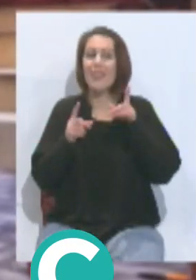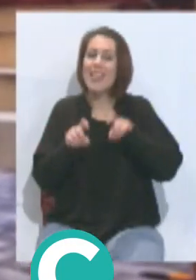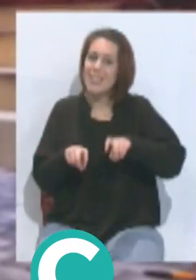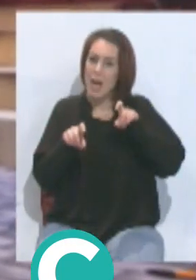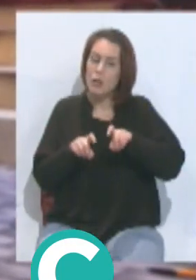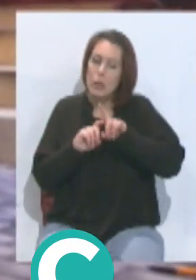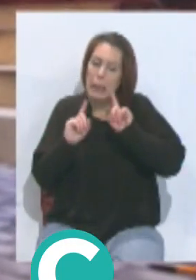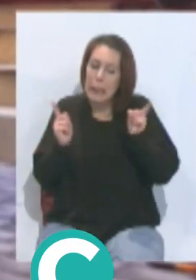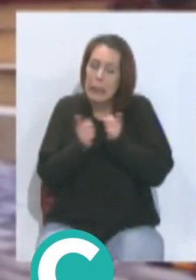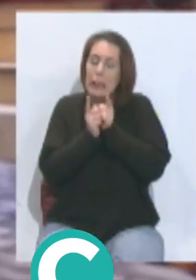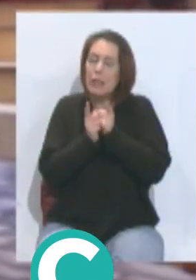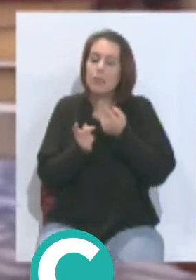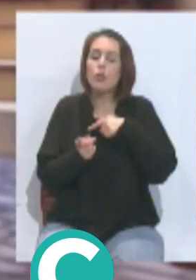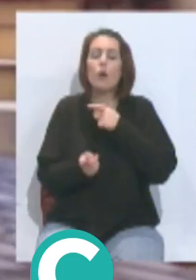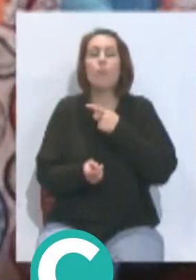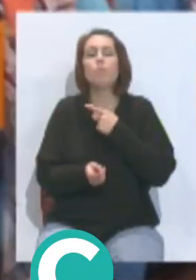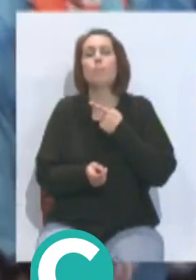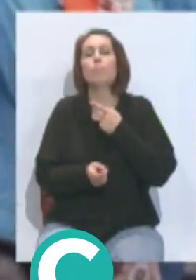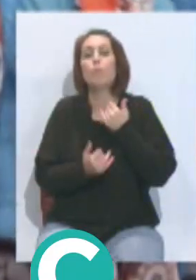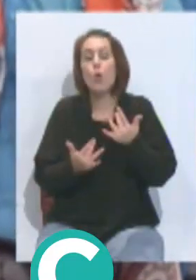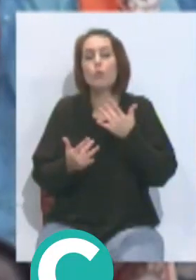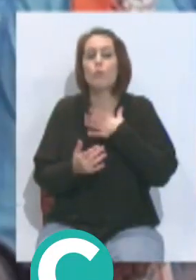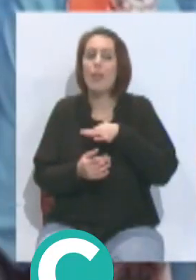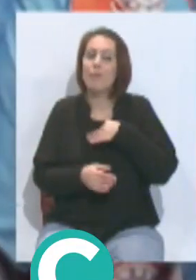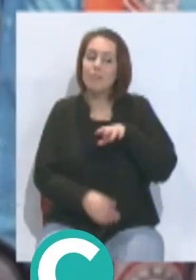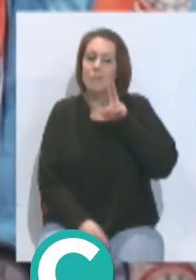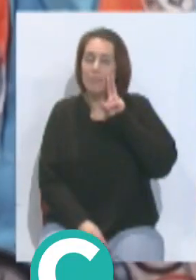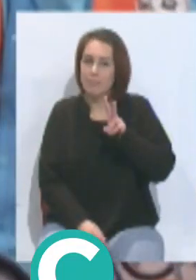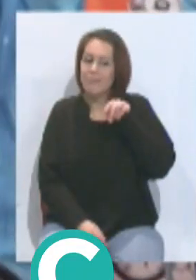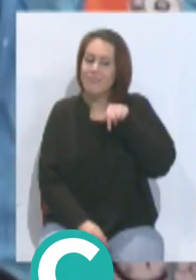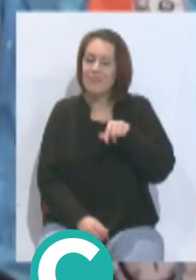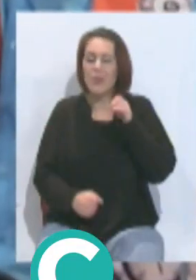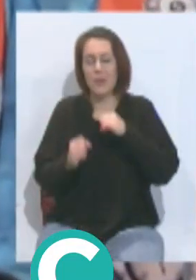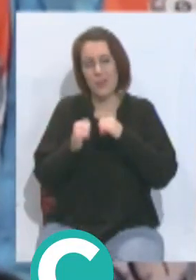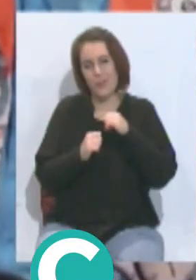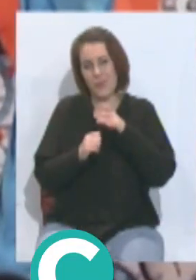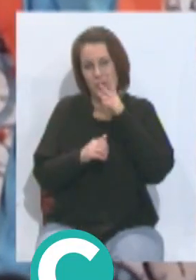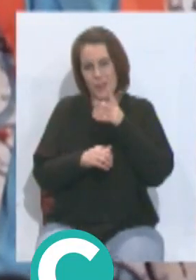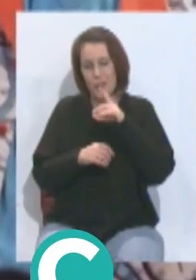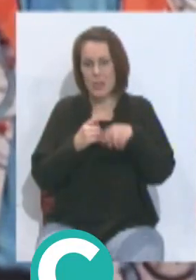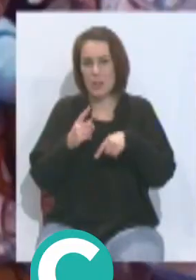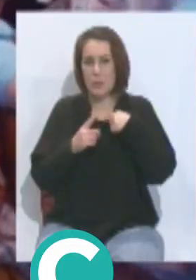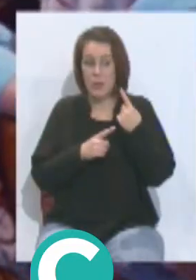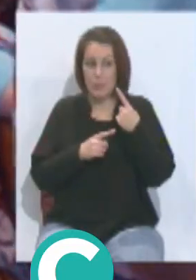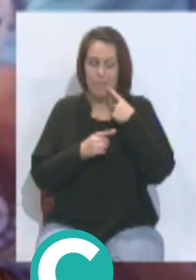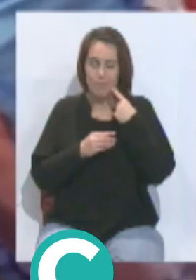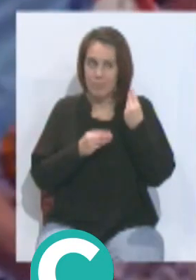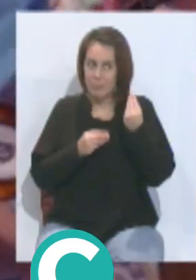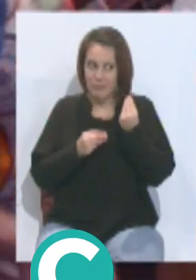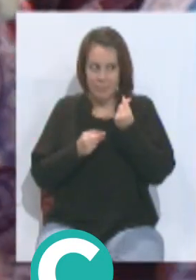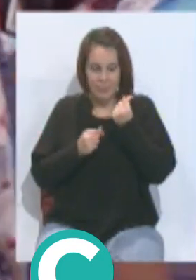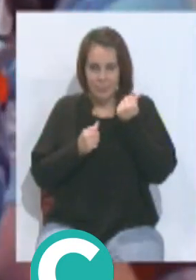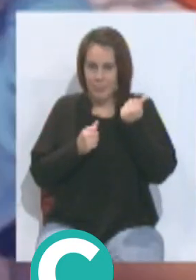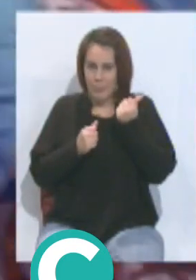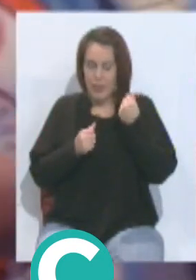descanso corto y que podamos pronto disfrutarlos en ese concurso, porque, bueno, después del buen sabor de boca que